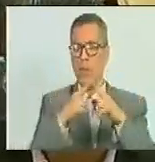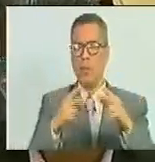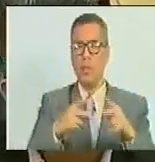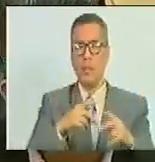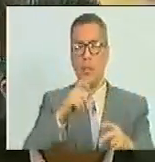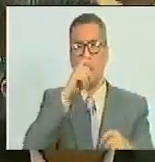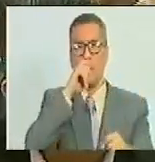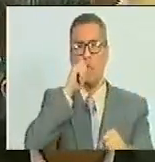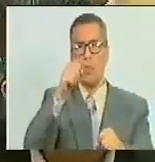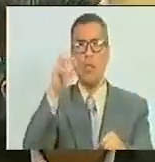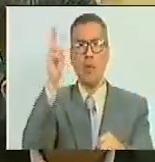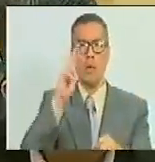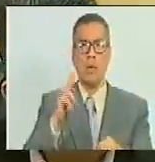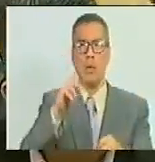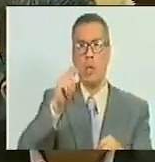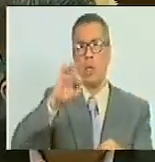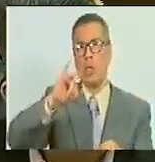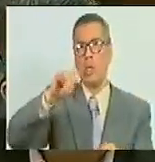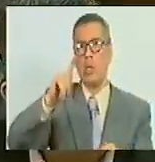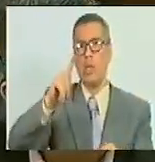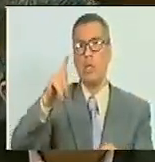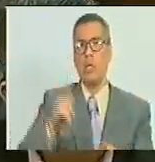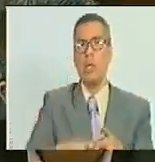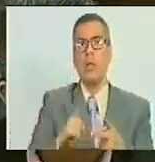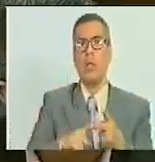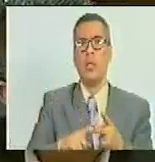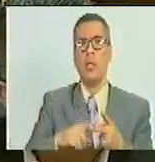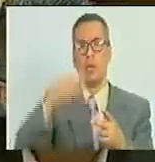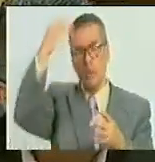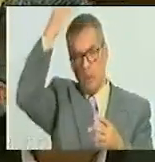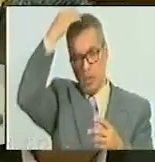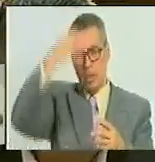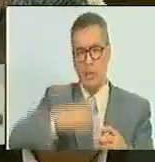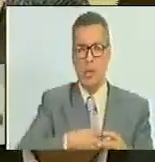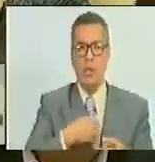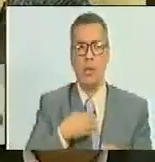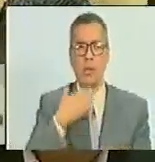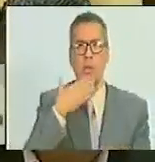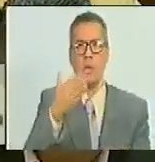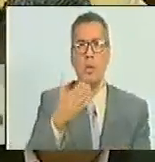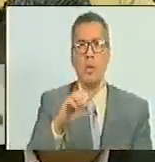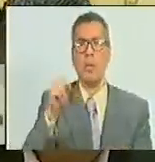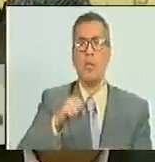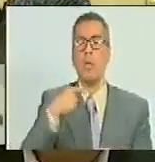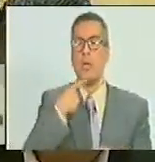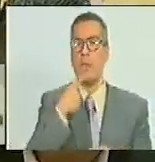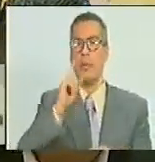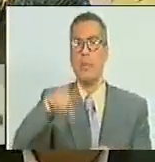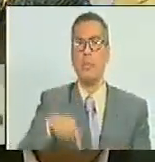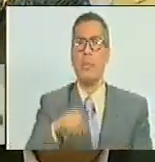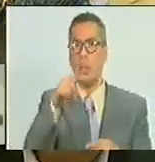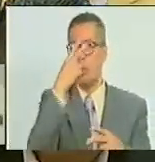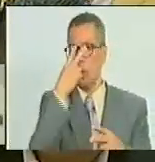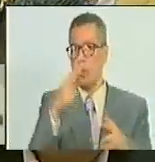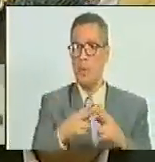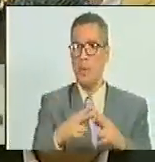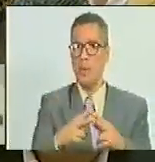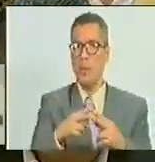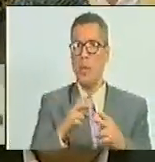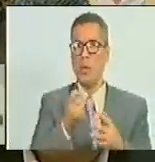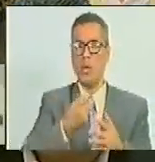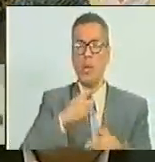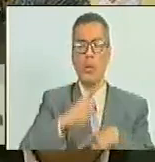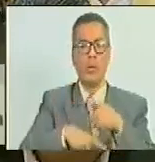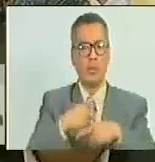a la República de Turquía y al Reino de Arabia Saudita. Decimos además que esta visita se inscribe en el proceso